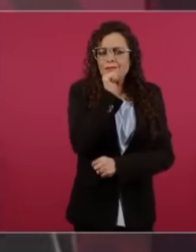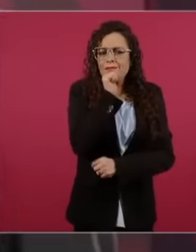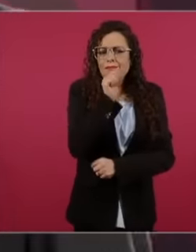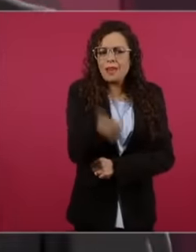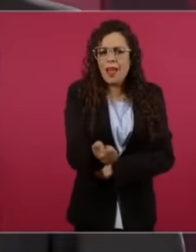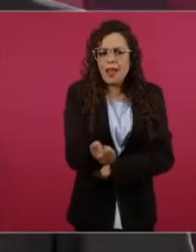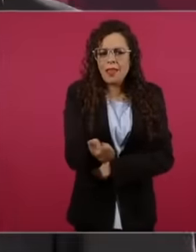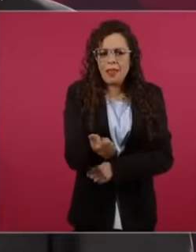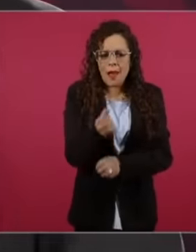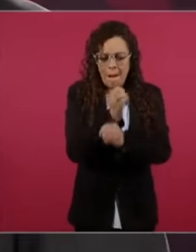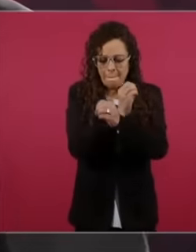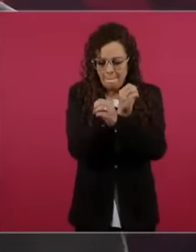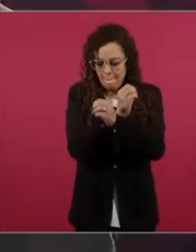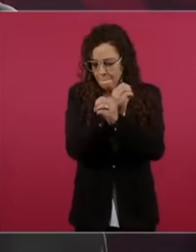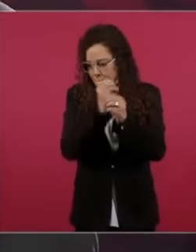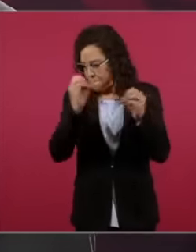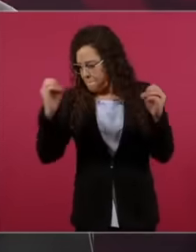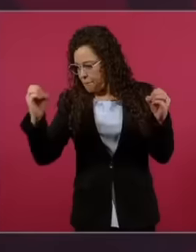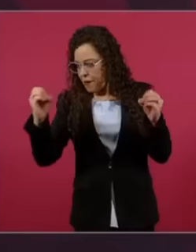Por eso hace falta la reforma.